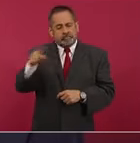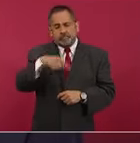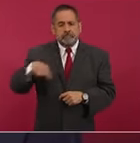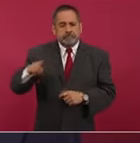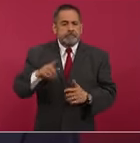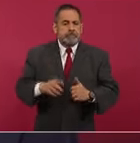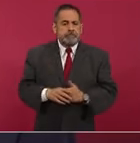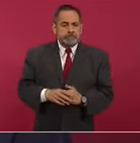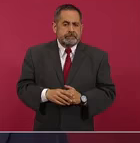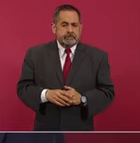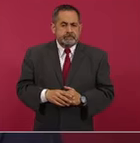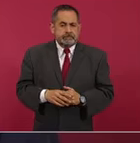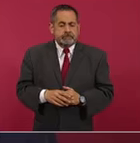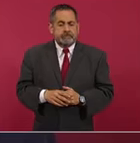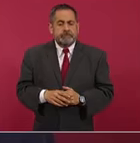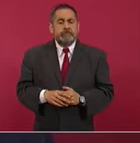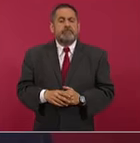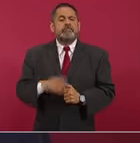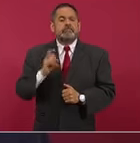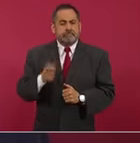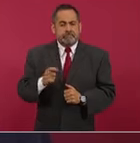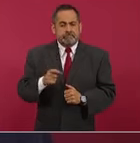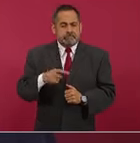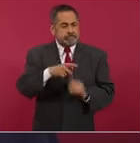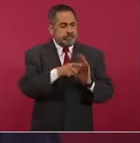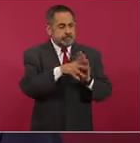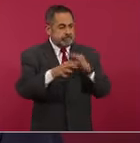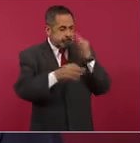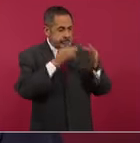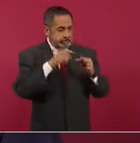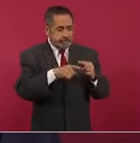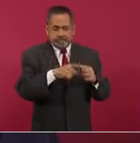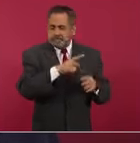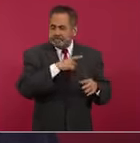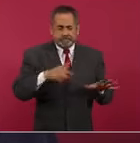en el papel de los medios de información,